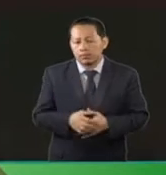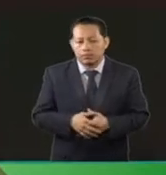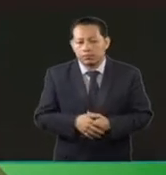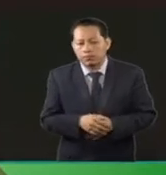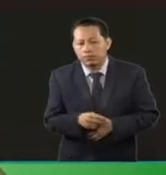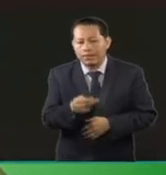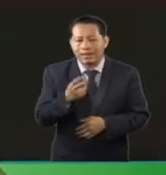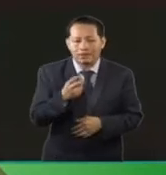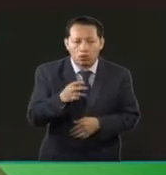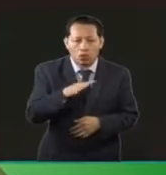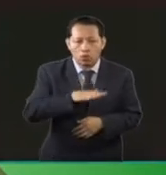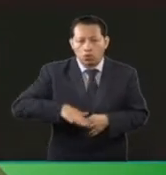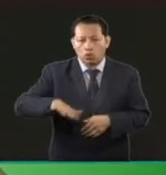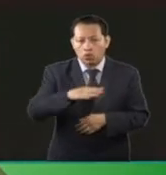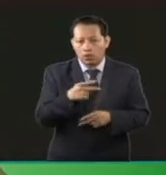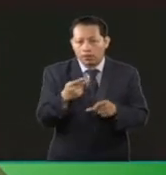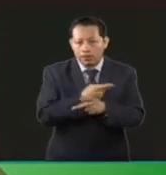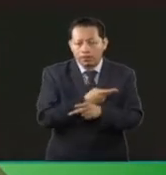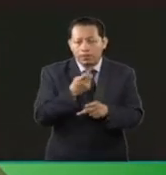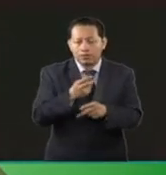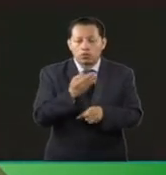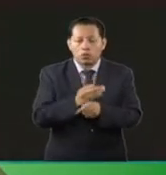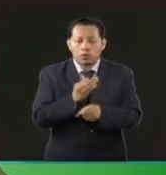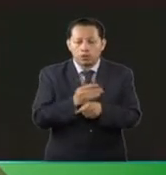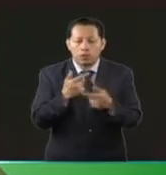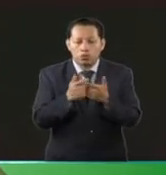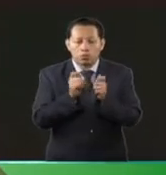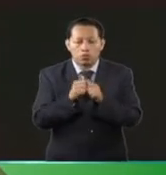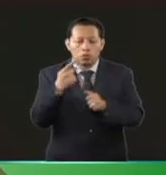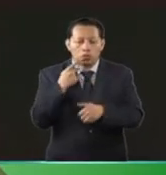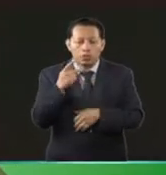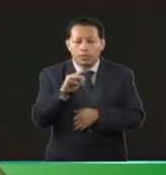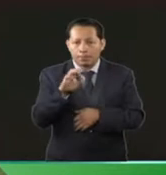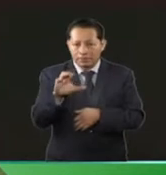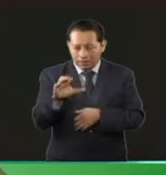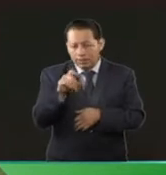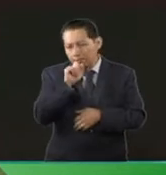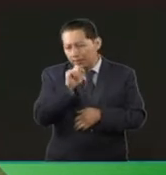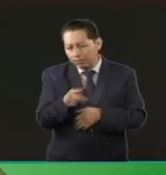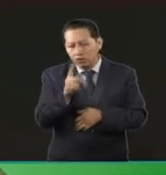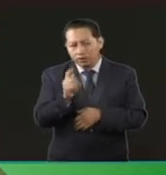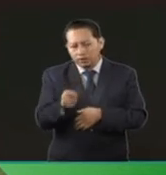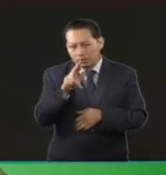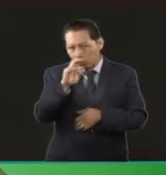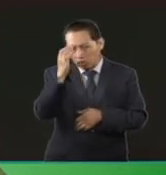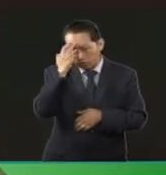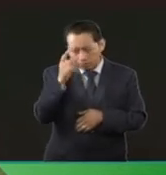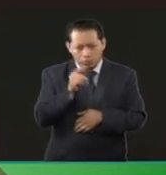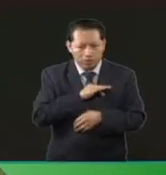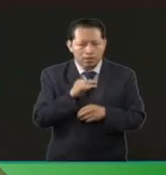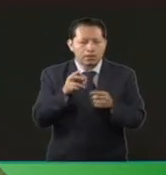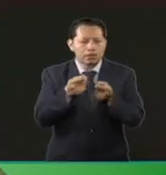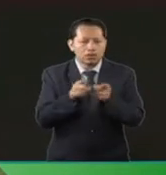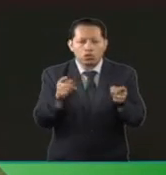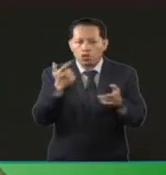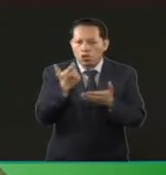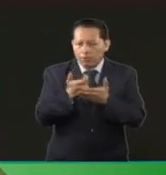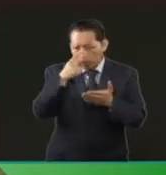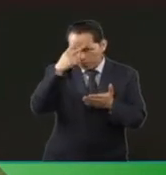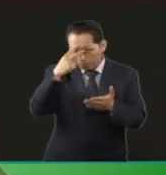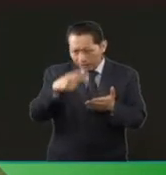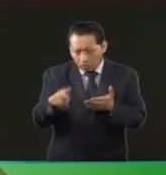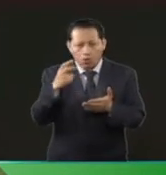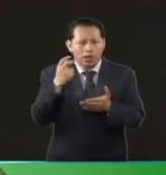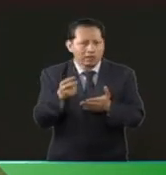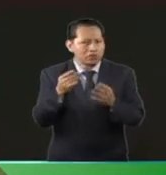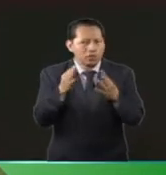es en este contexto que hoy desde el grupo parlamentario de movimiento ciudadano reconocemos que el desarrollo económico de México